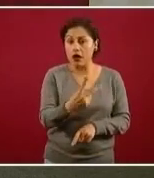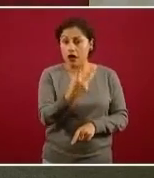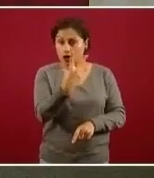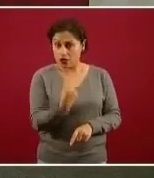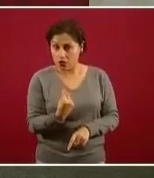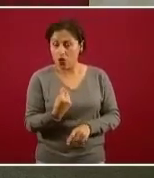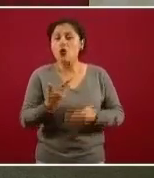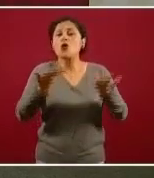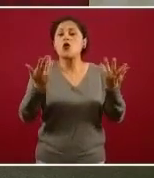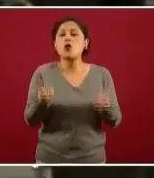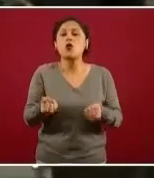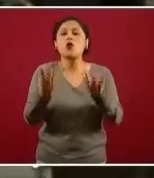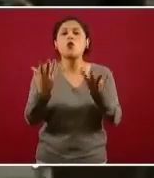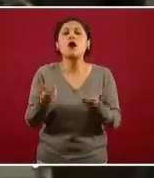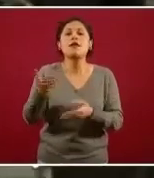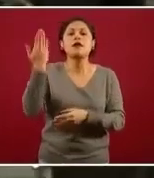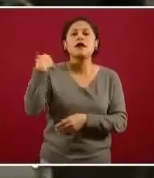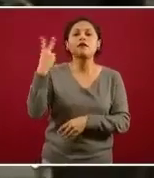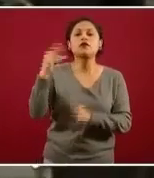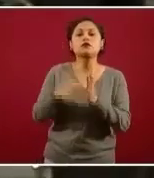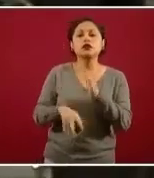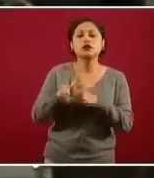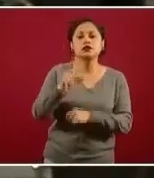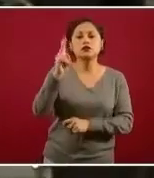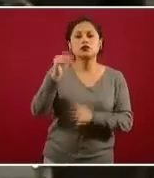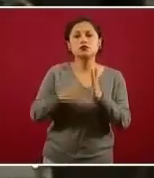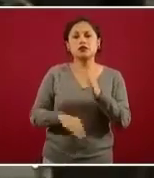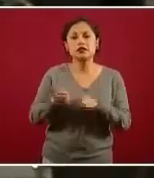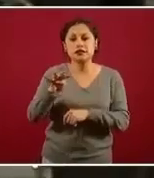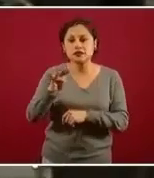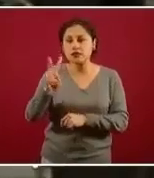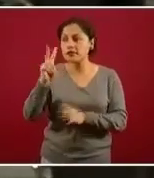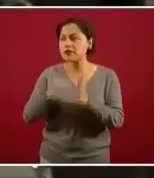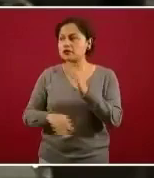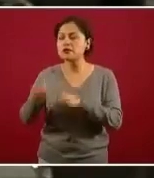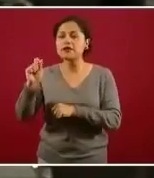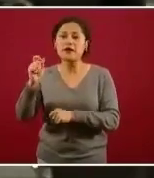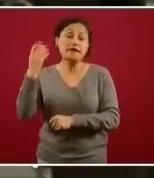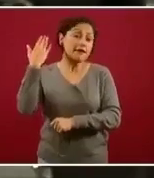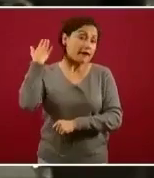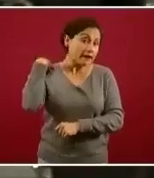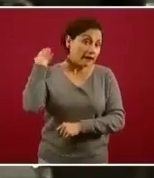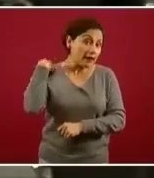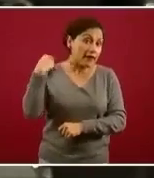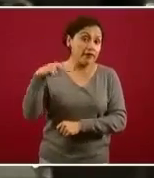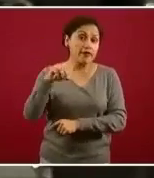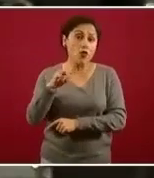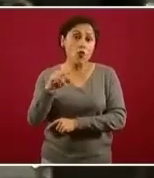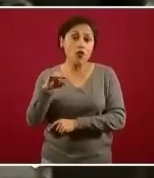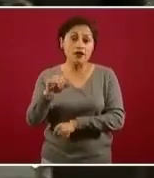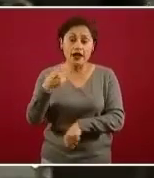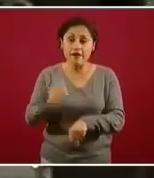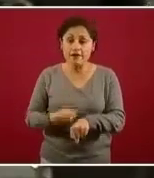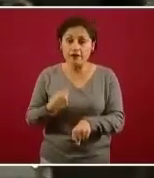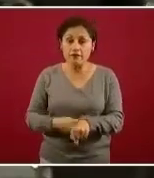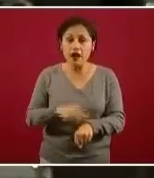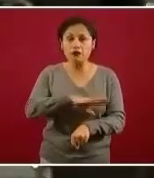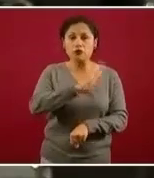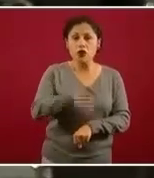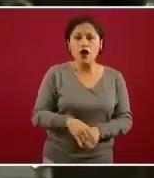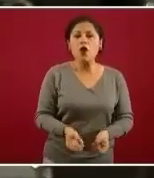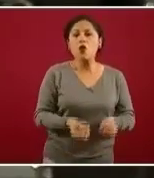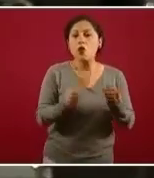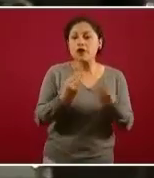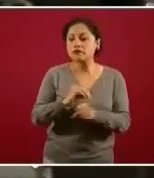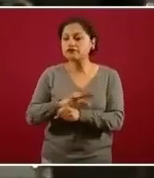cifras de 2018, 2019 y 2020 para tener muy claro cuántos mueren por neumonía y cuántos por COVID? Y lo segundo